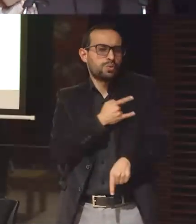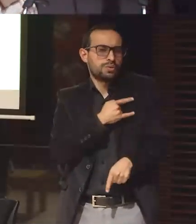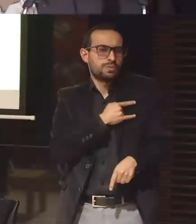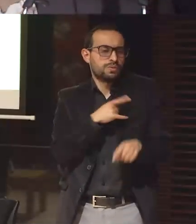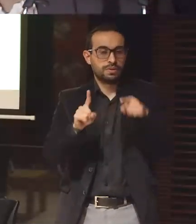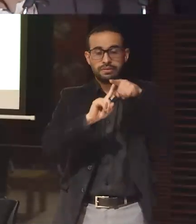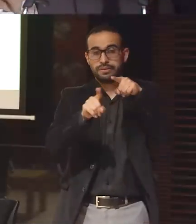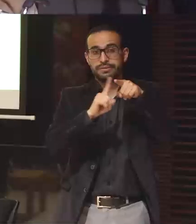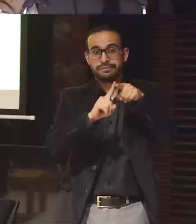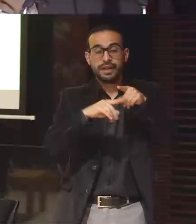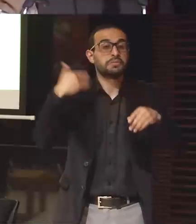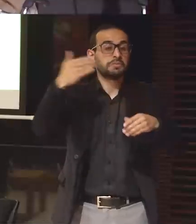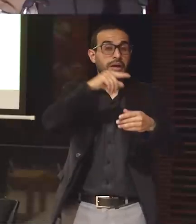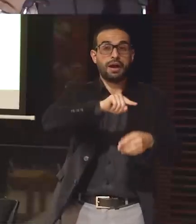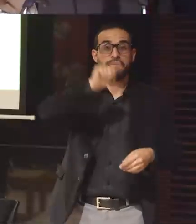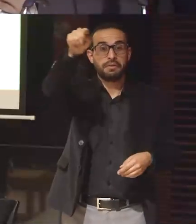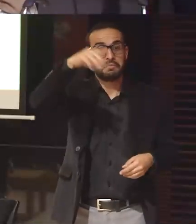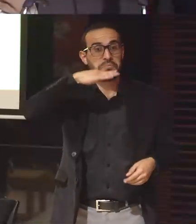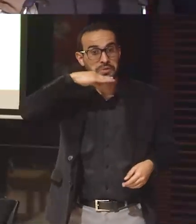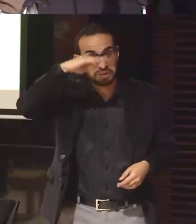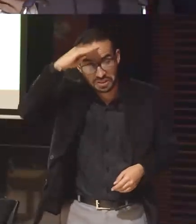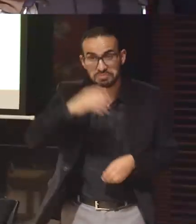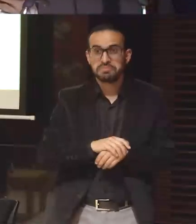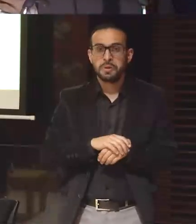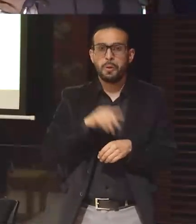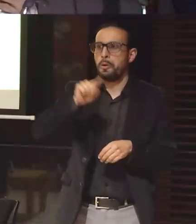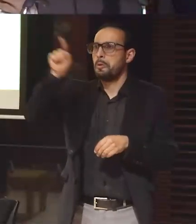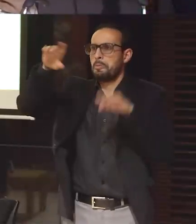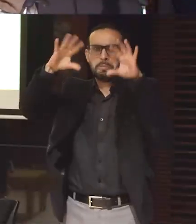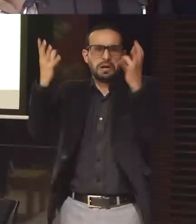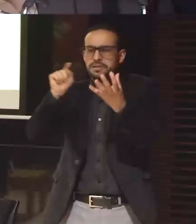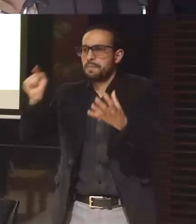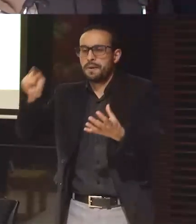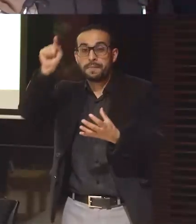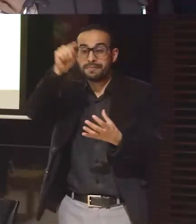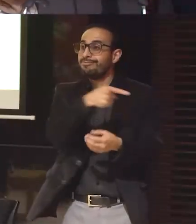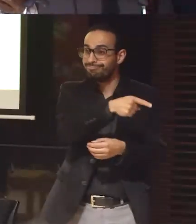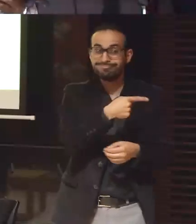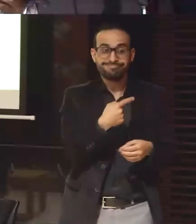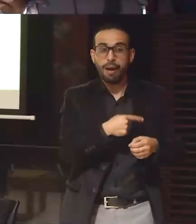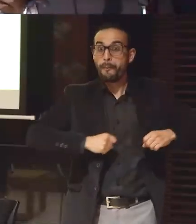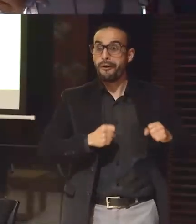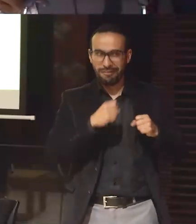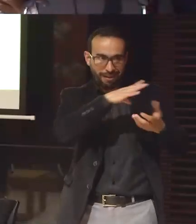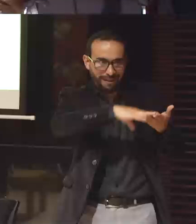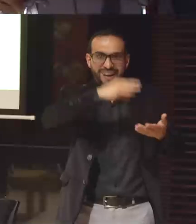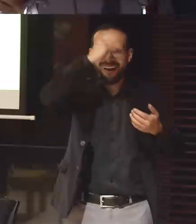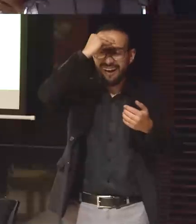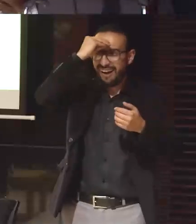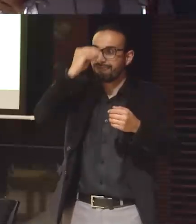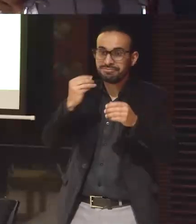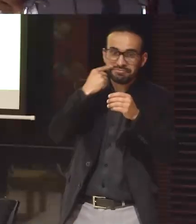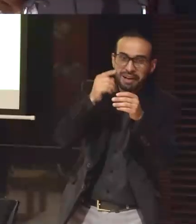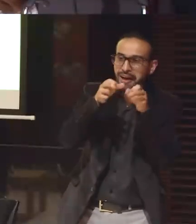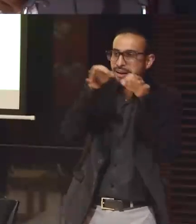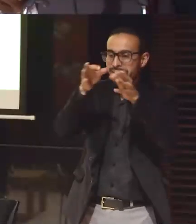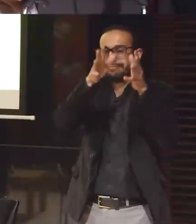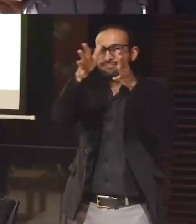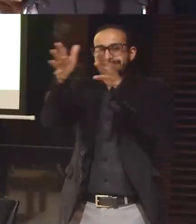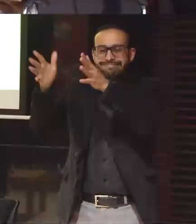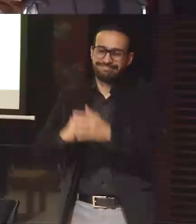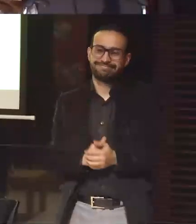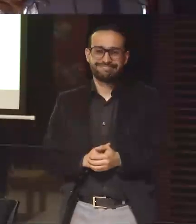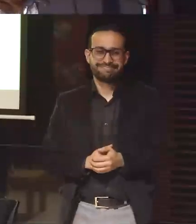van a Medellín o van a otras ciudades a generar mejores sistemas de transporte con todo ese conocimiento que adquirieron en Transmilenio.